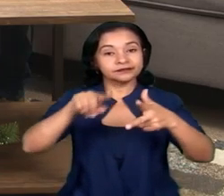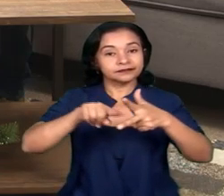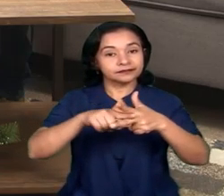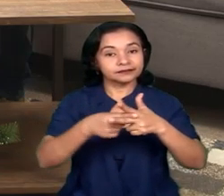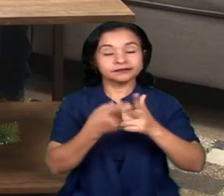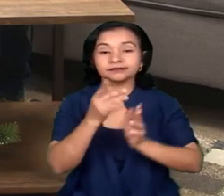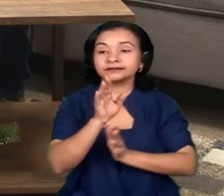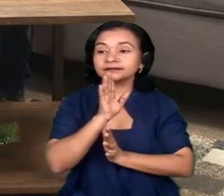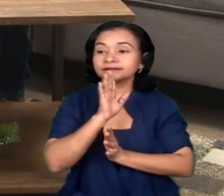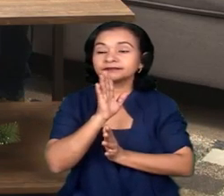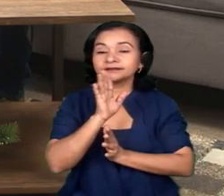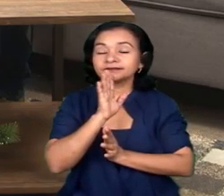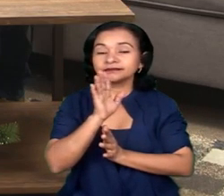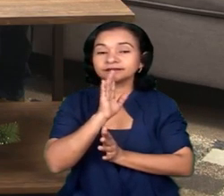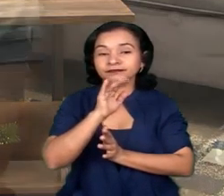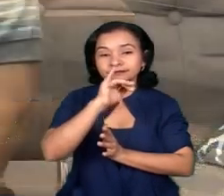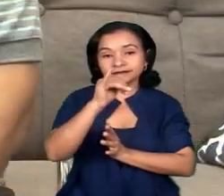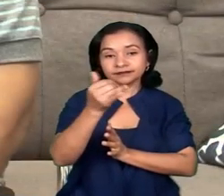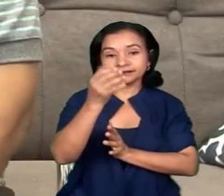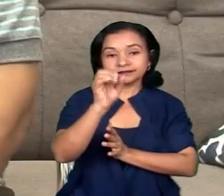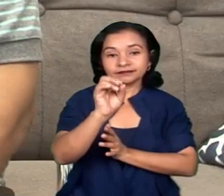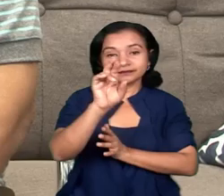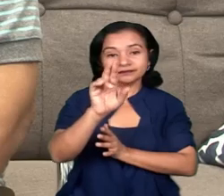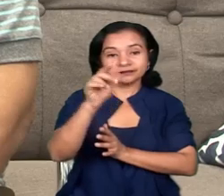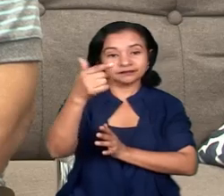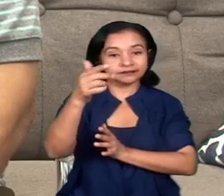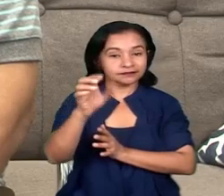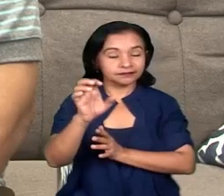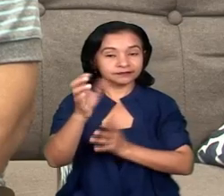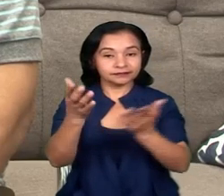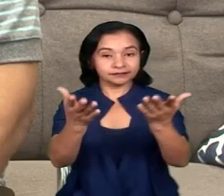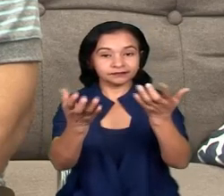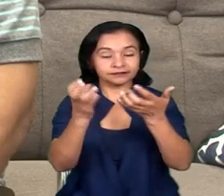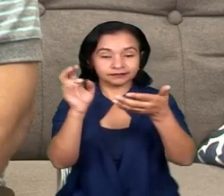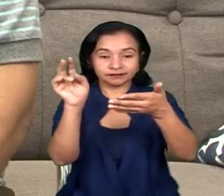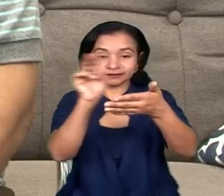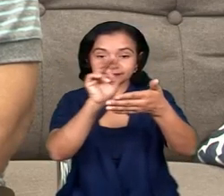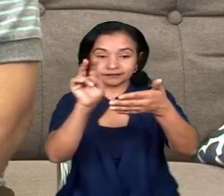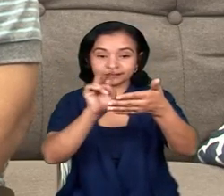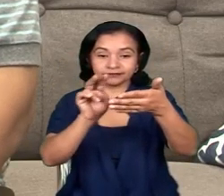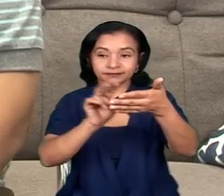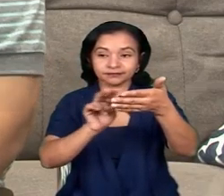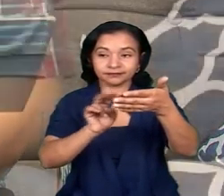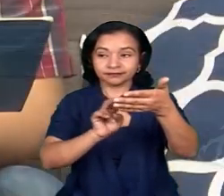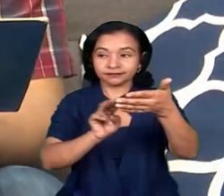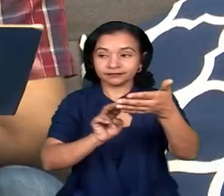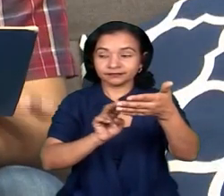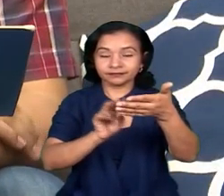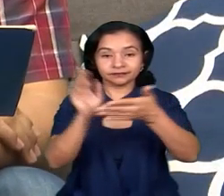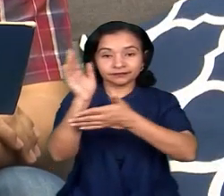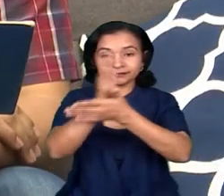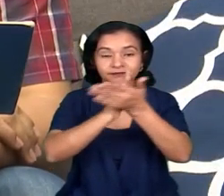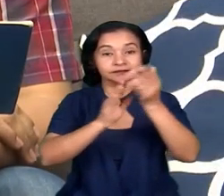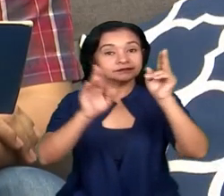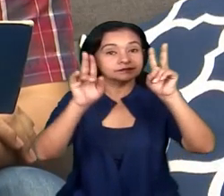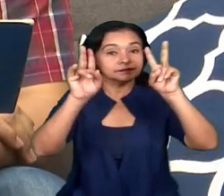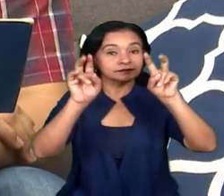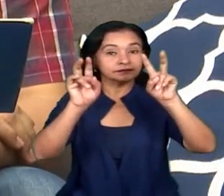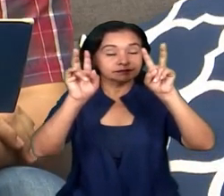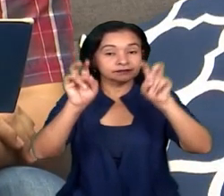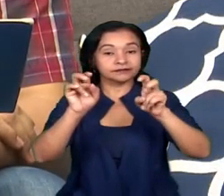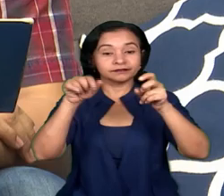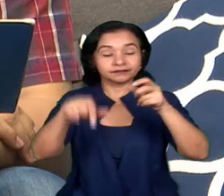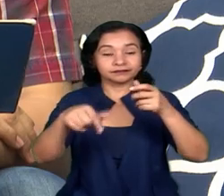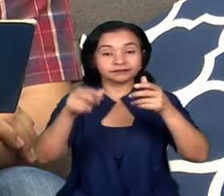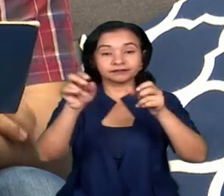de conversación, señor Jorge, quisiera hacer una lectura a partir de algunos temas que están dentro de la agenda